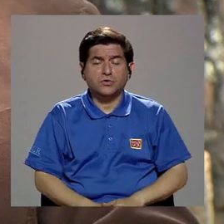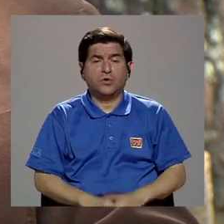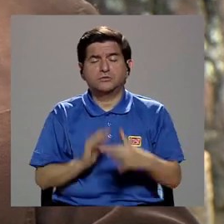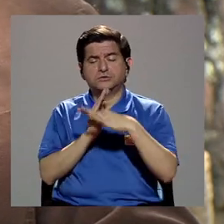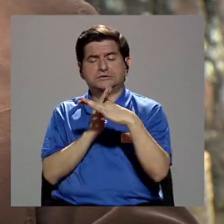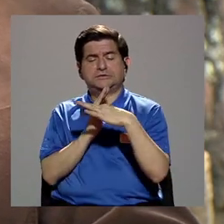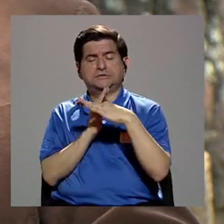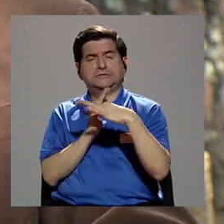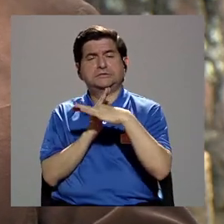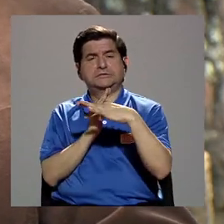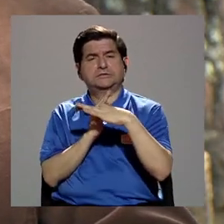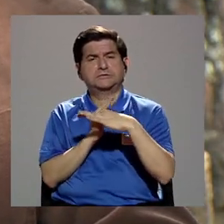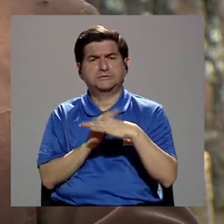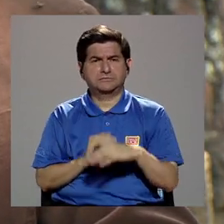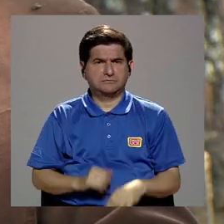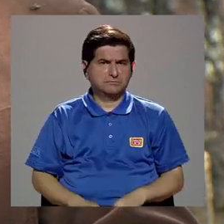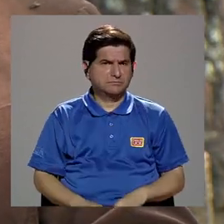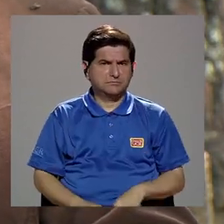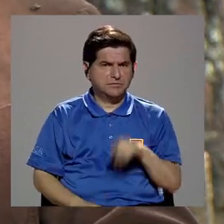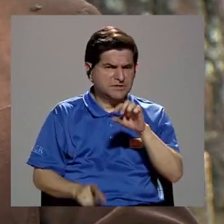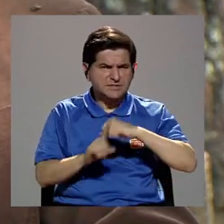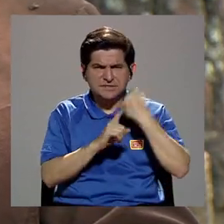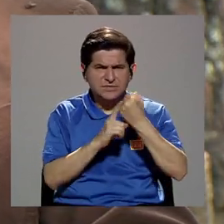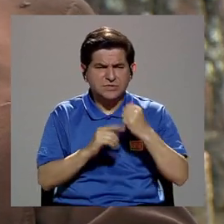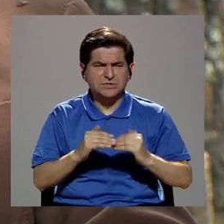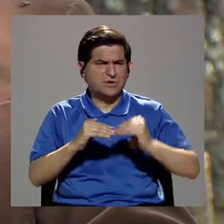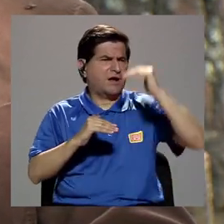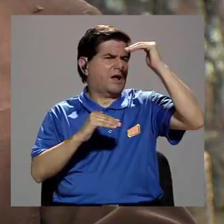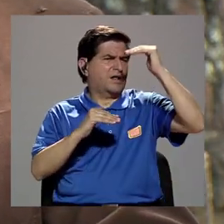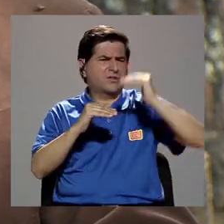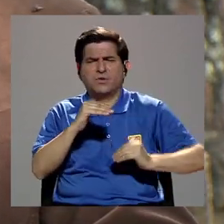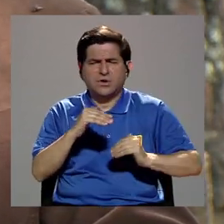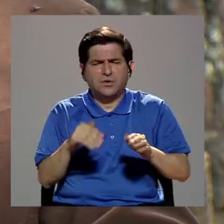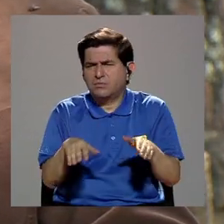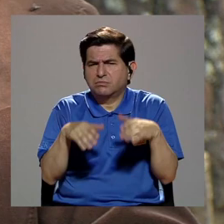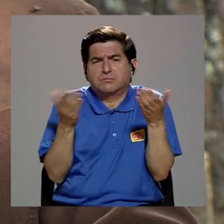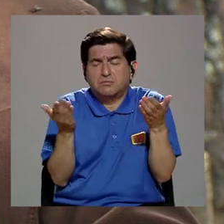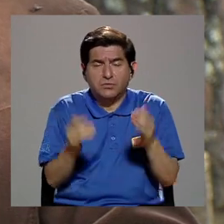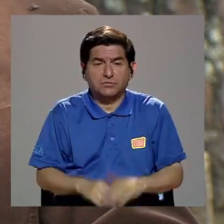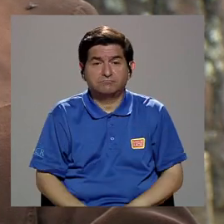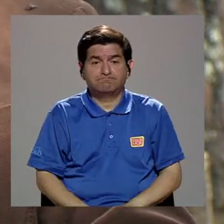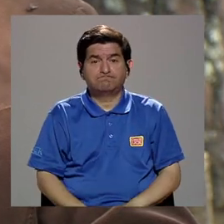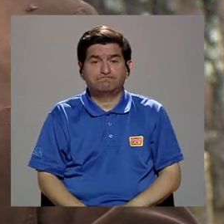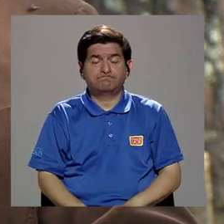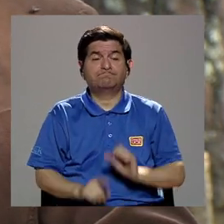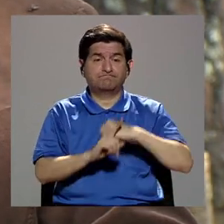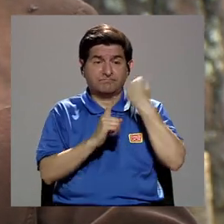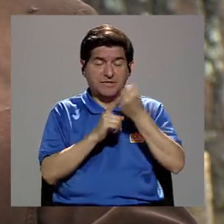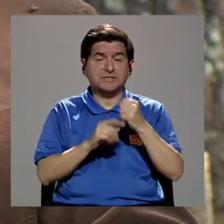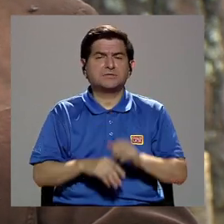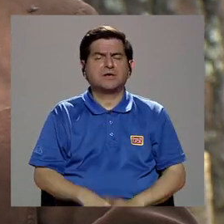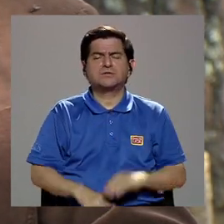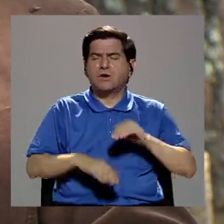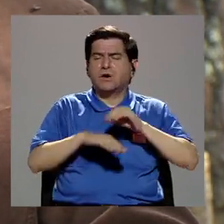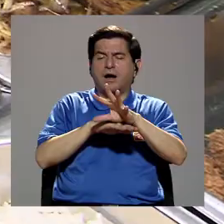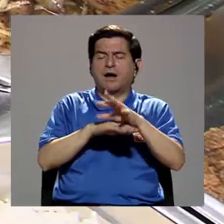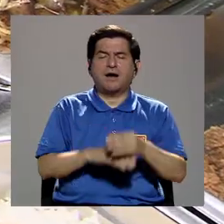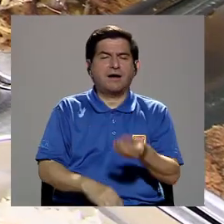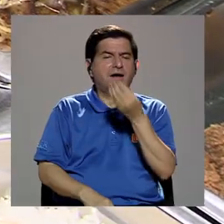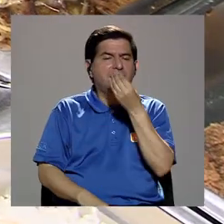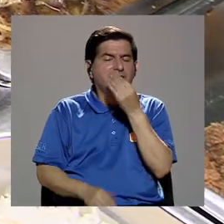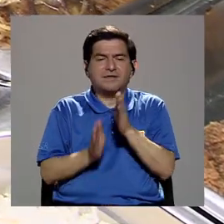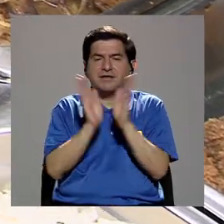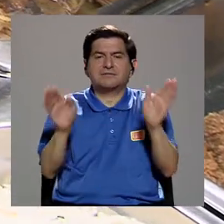nuestro colesterol, cómo andamos, qué tan alto, qué tan bajo los triglicéridos, porque de alguna manera eso nos va a orientar cómo anda